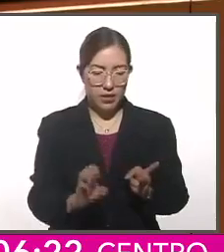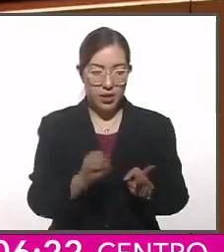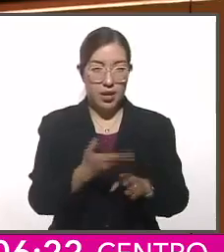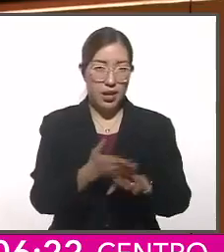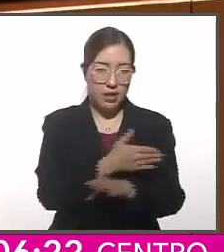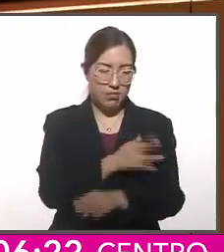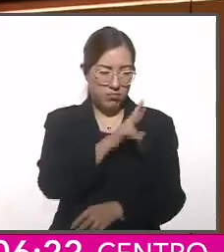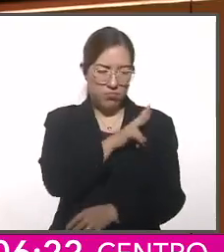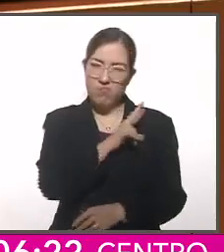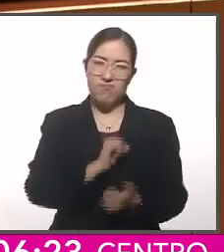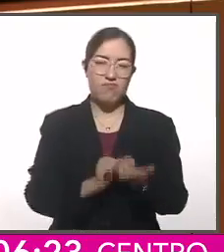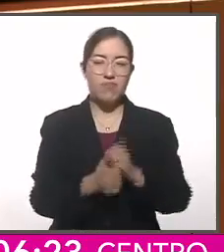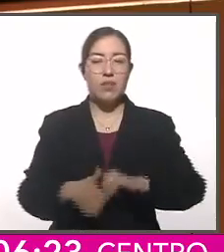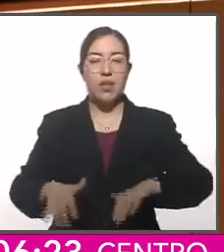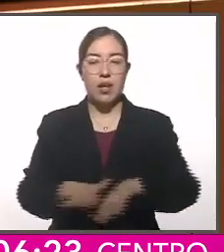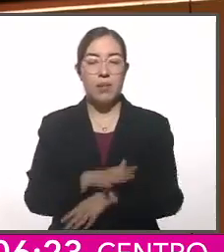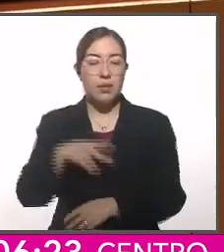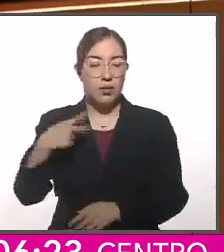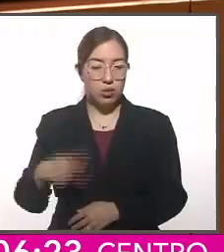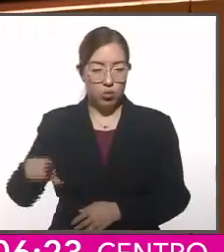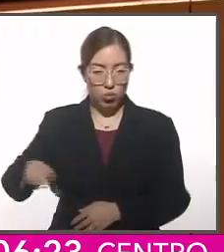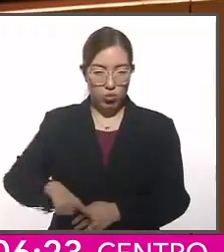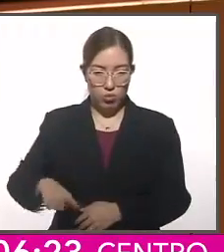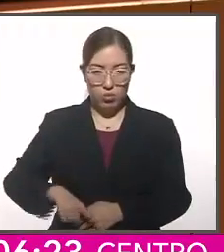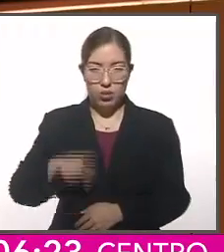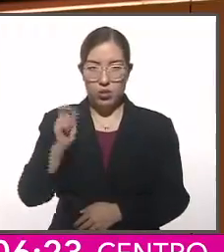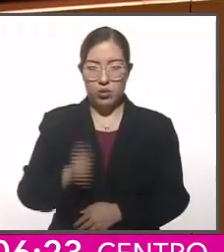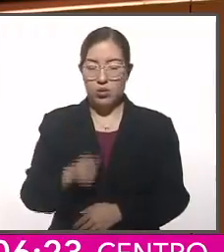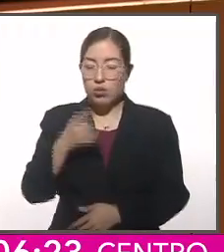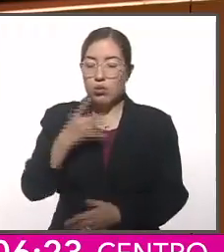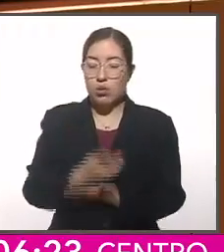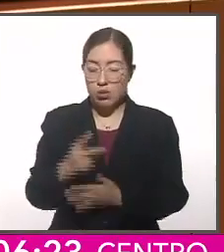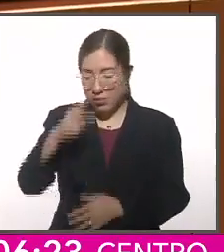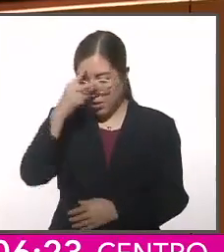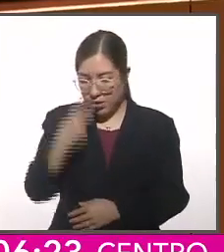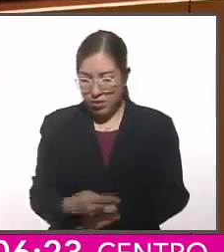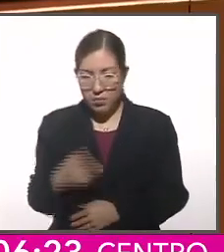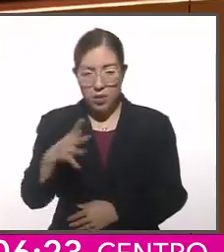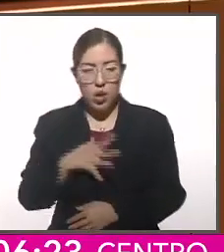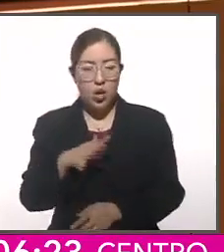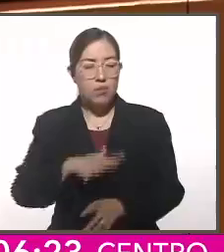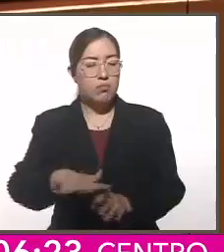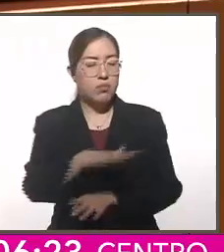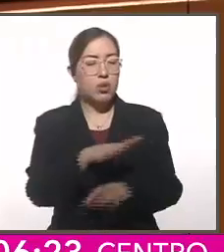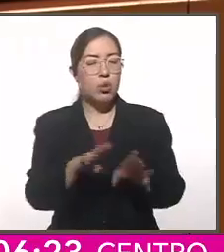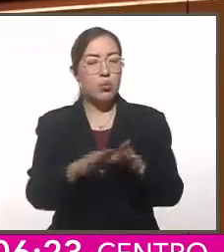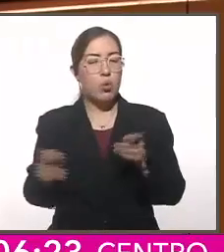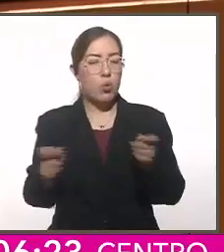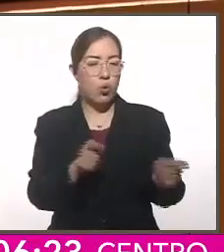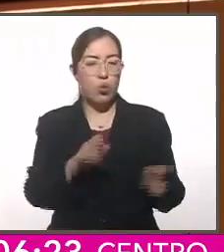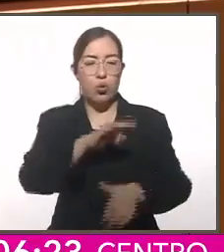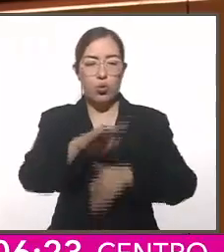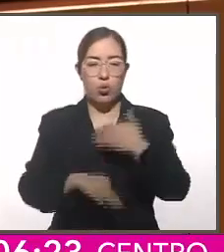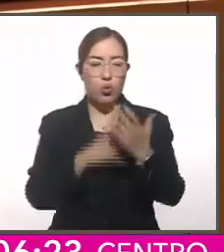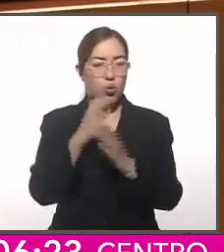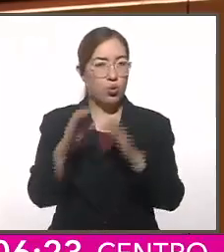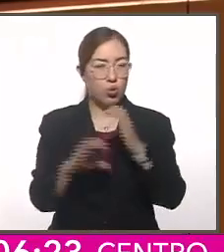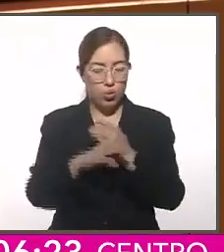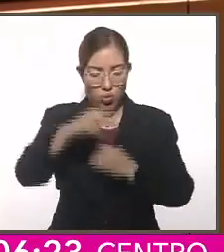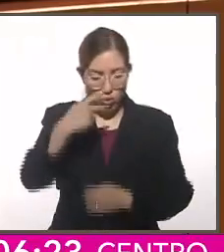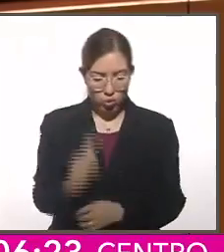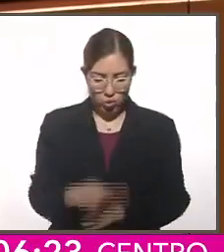que el Estado mantenga el control exclusivo sobre la exploración, extracción y control de los